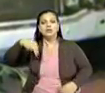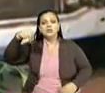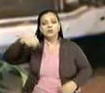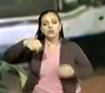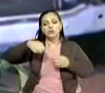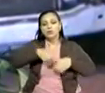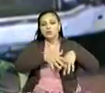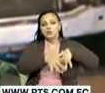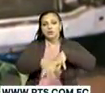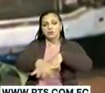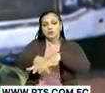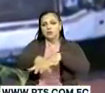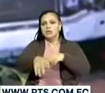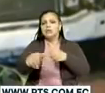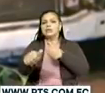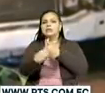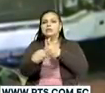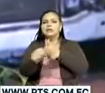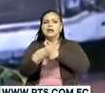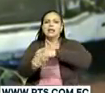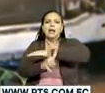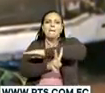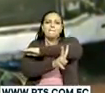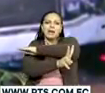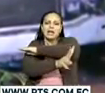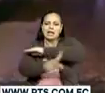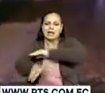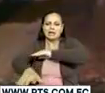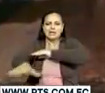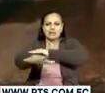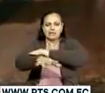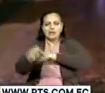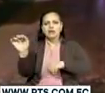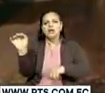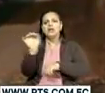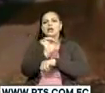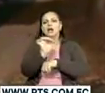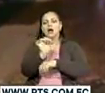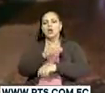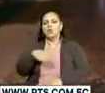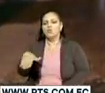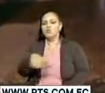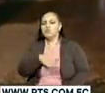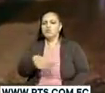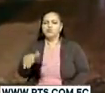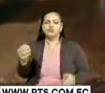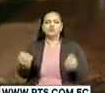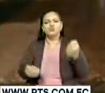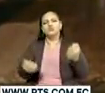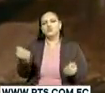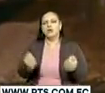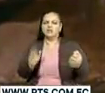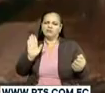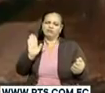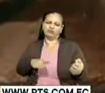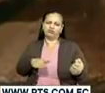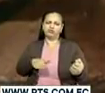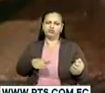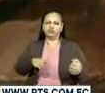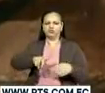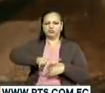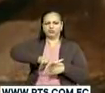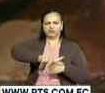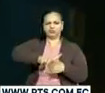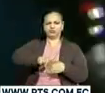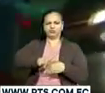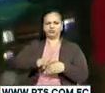a la altura de la ciudadela Los Vergeles. Según testigos, todo se dio por el exceso de velocidad en que venía el conductor de este